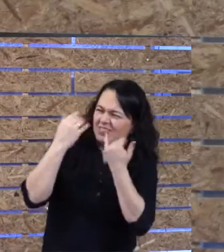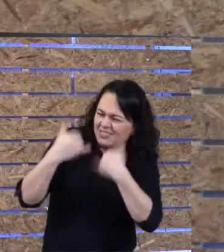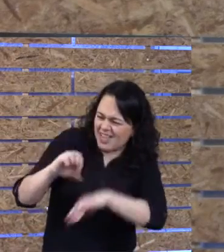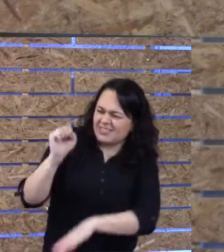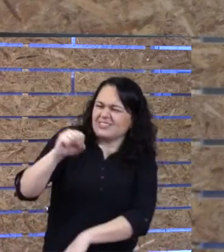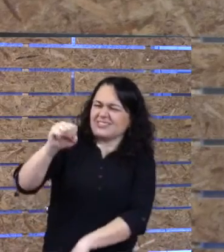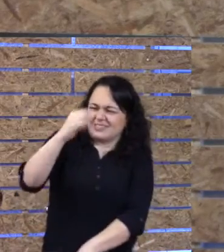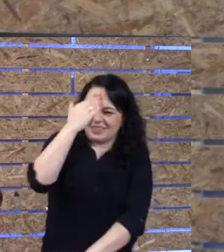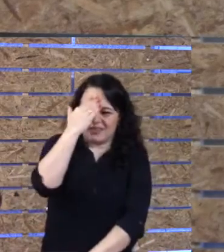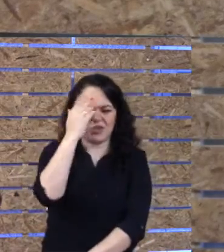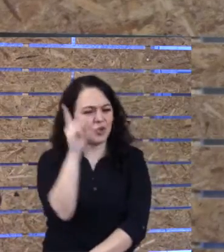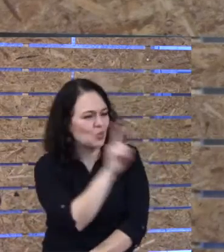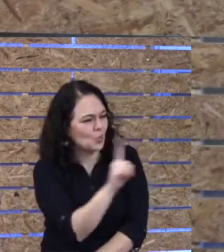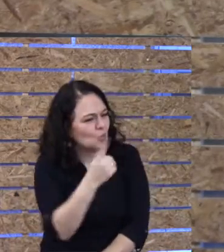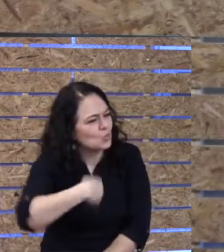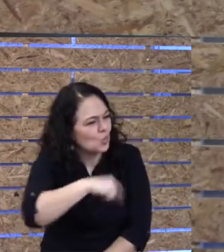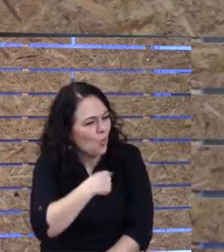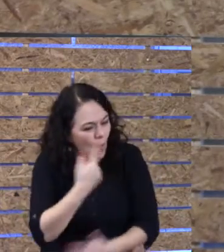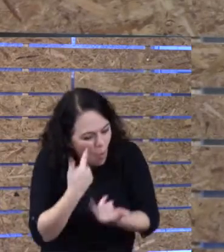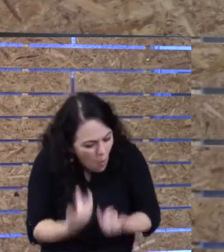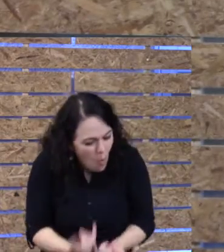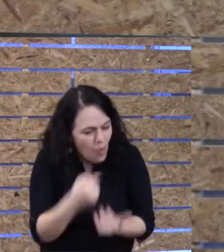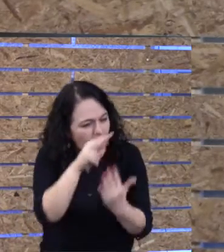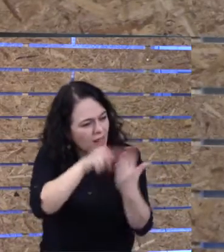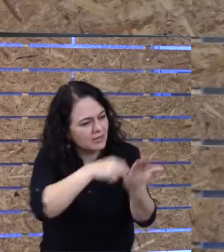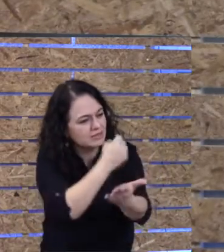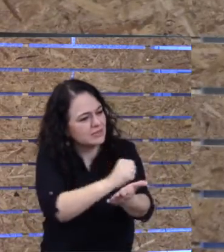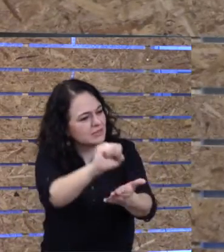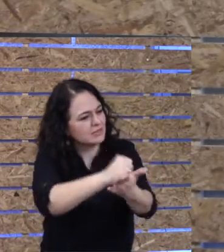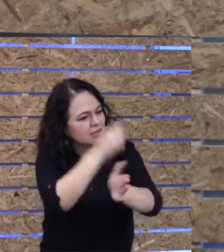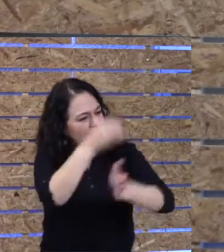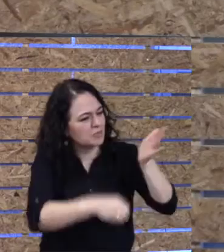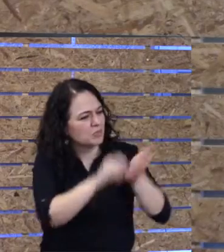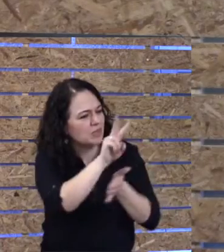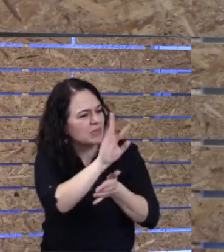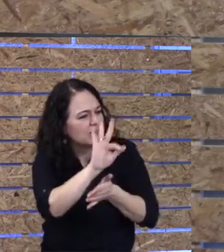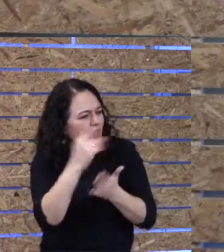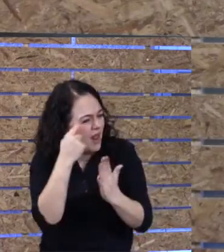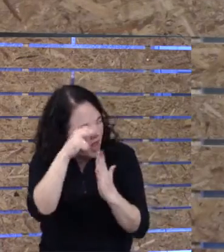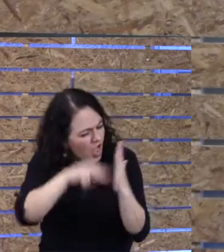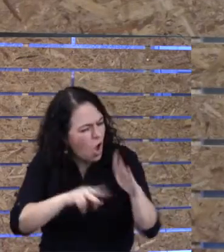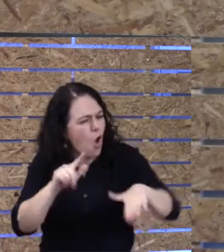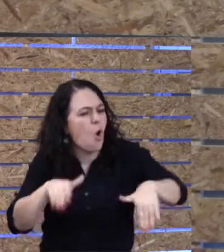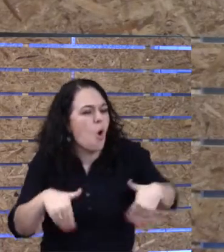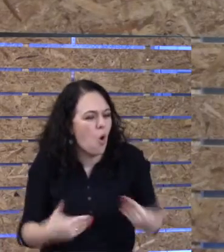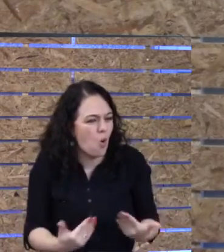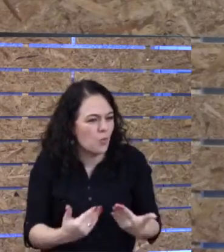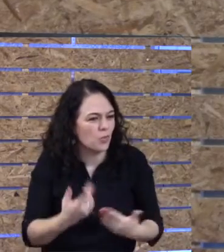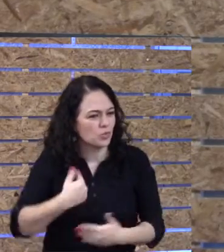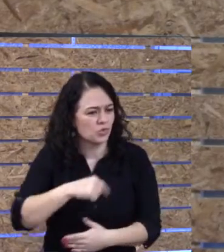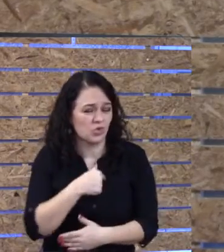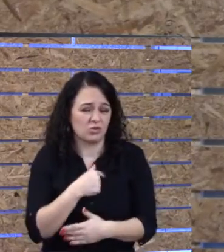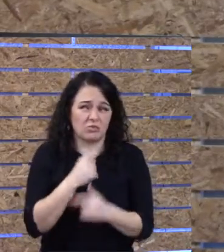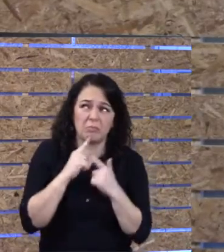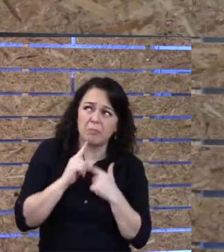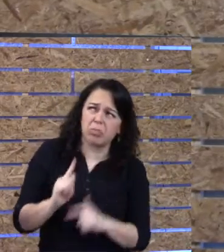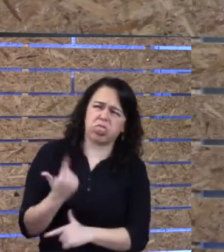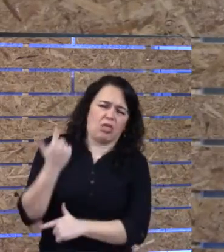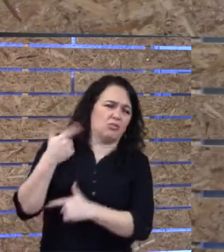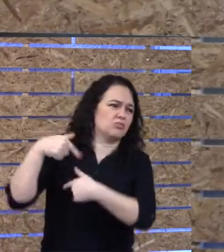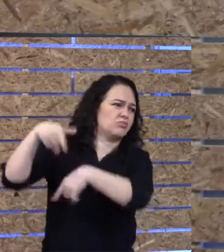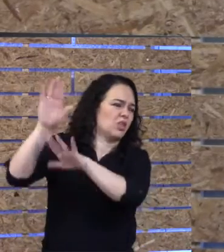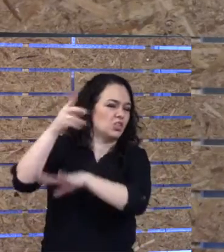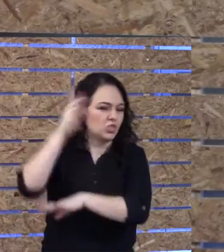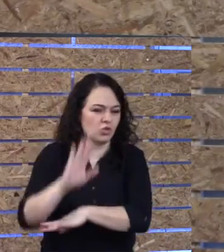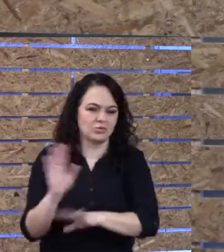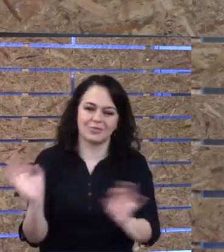¿Cómo hemos de leer el Salmo 23? Para que no sea que estemos ofendiendo al Señor pensando